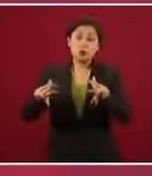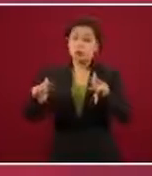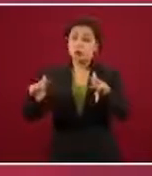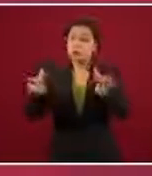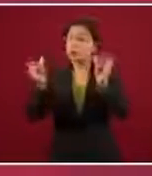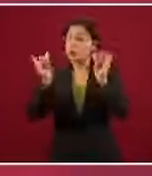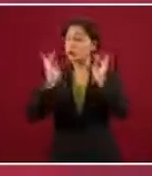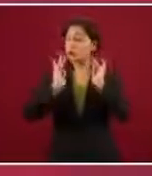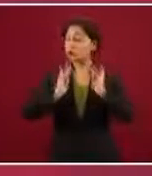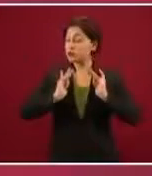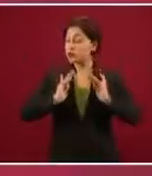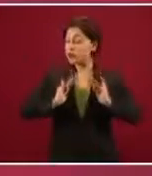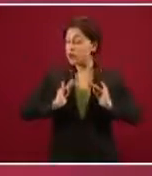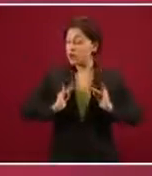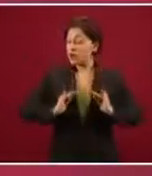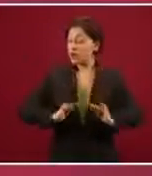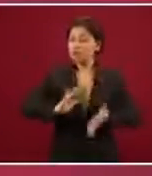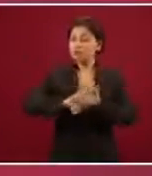y profunda,